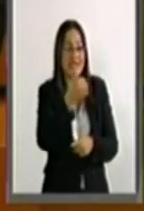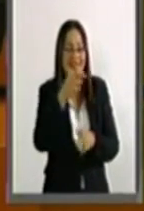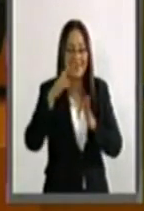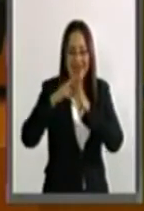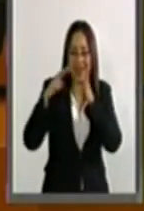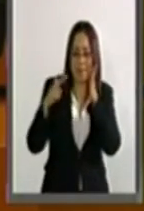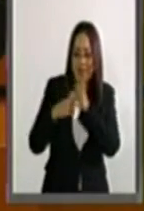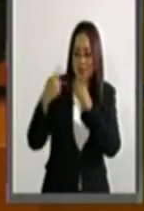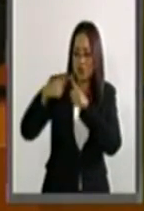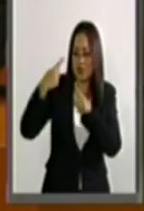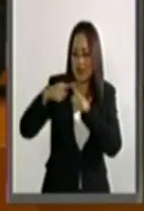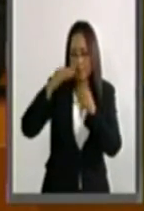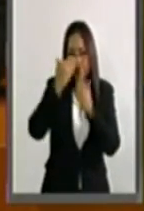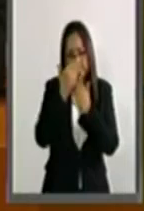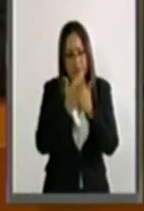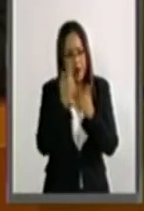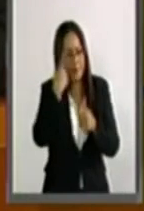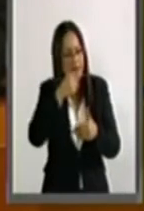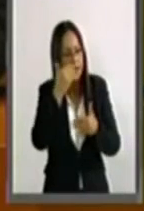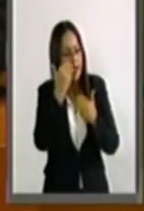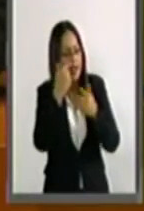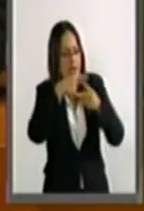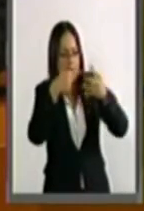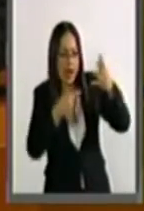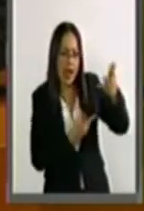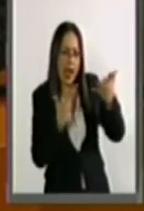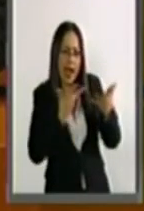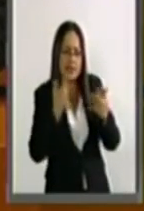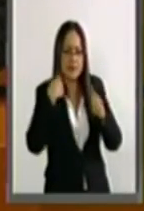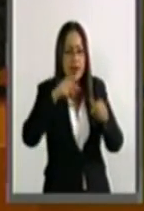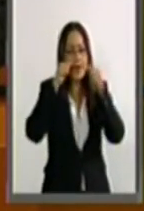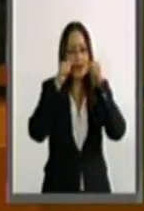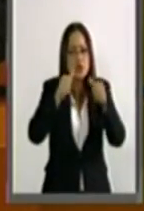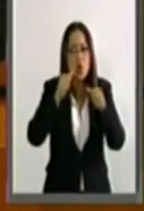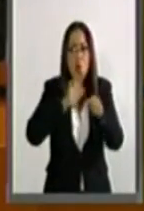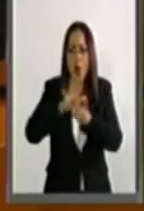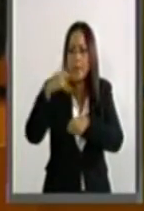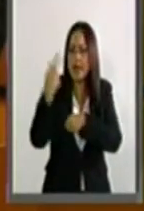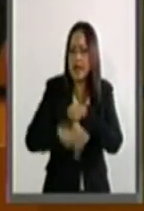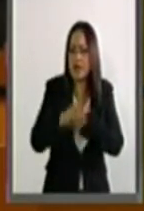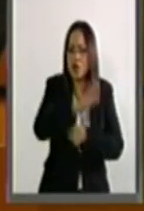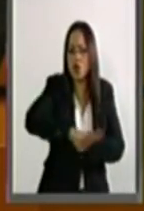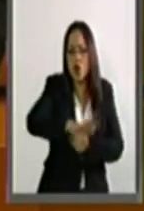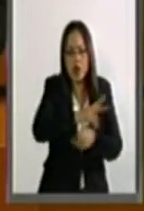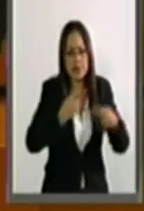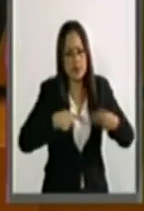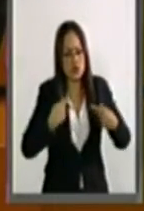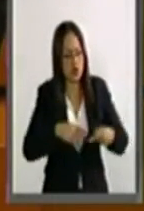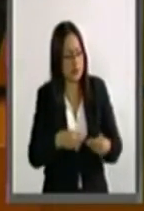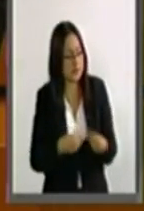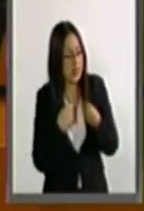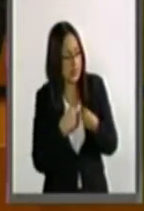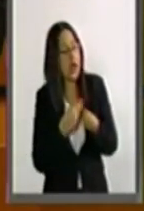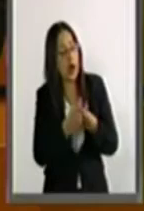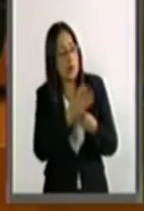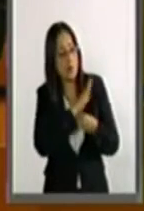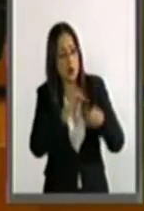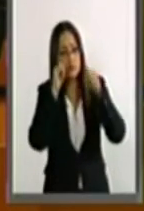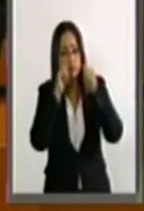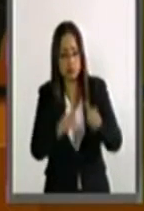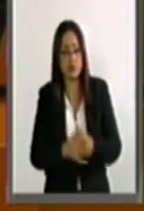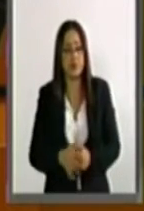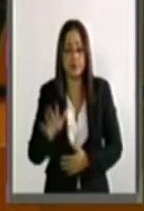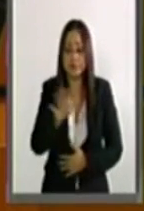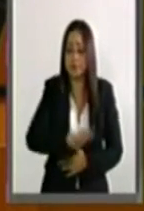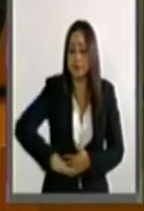protocolos para atender situaciones que pongan en riesgo la vida de las personas. La